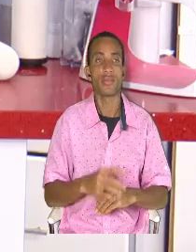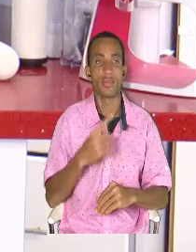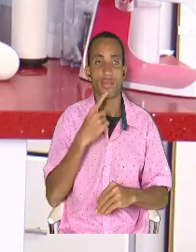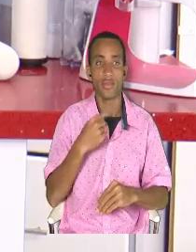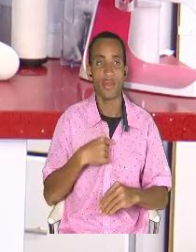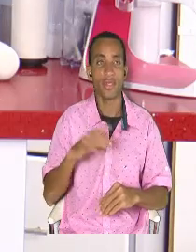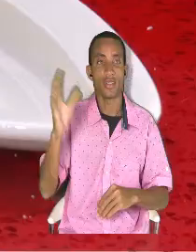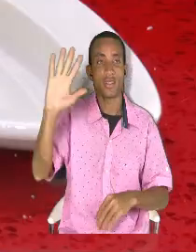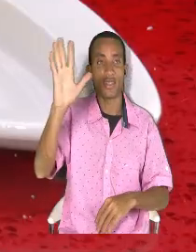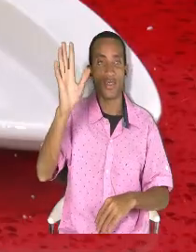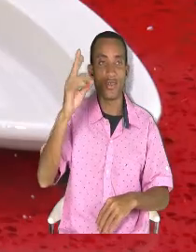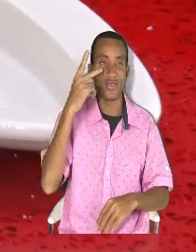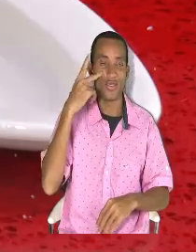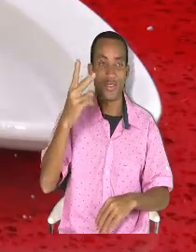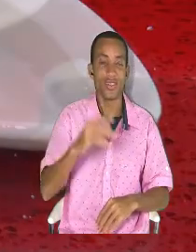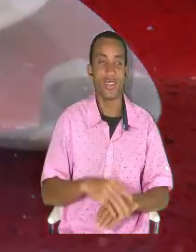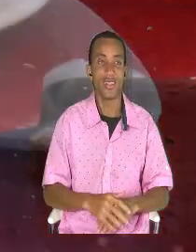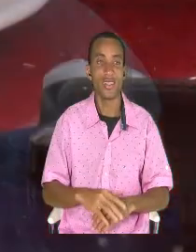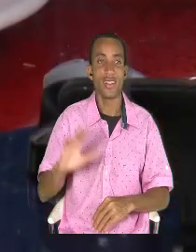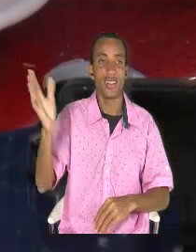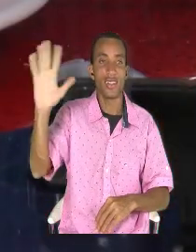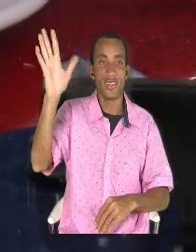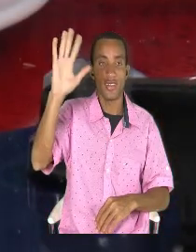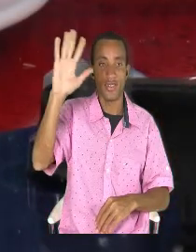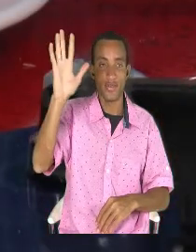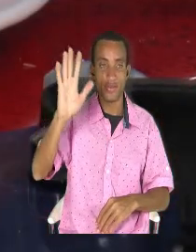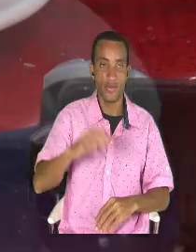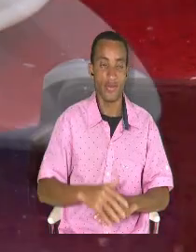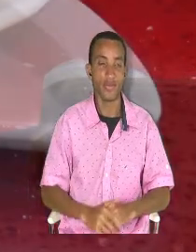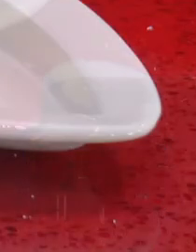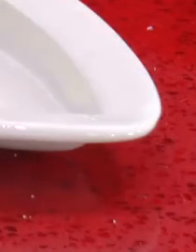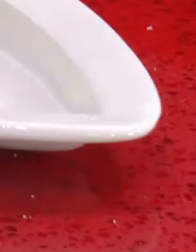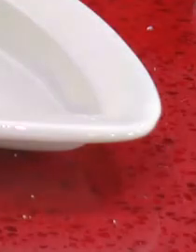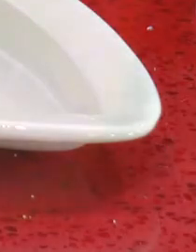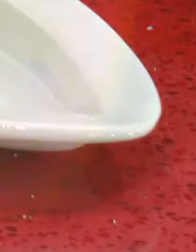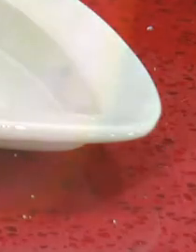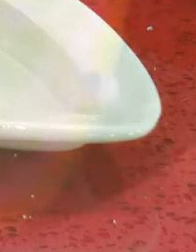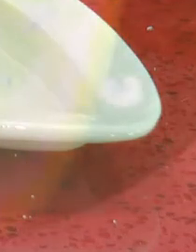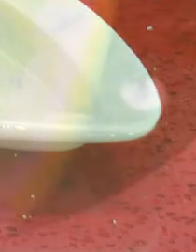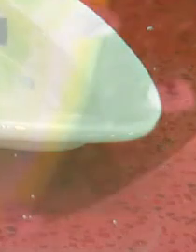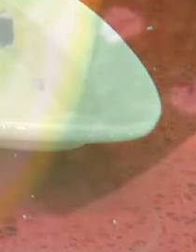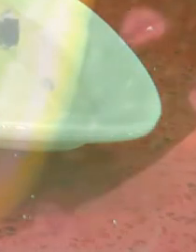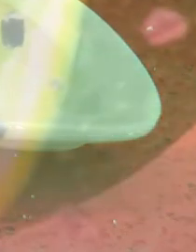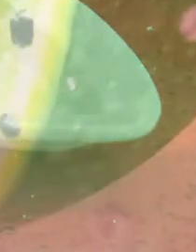Boca, chao, chao, chao. Miguel, despidamos chao, bueno, de la gente bonita Barranca. Adiós. Chaito.